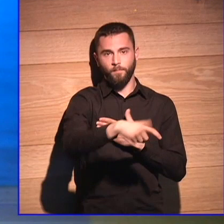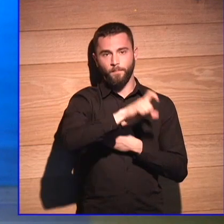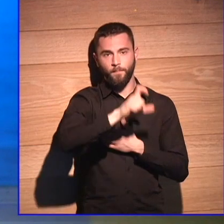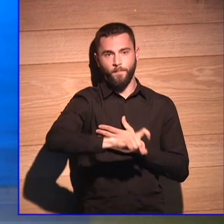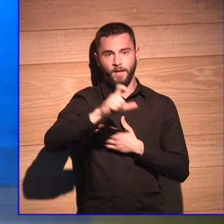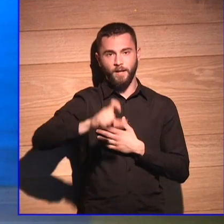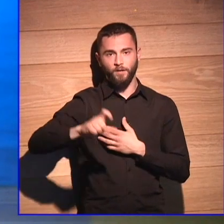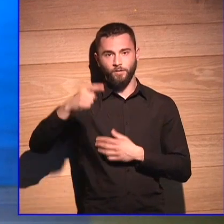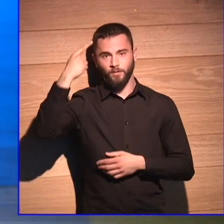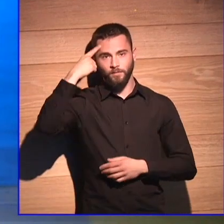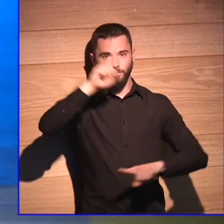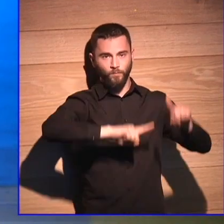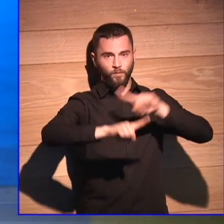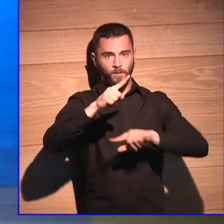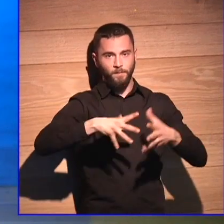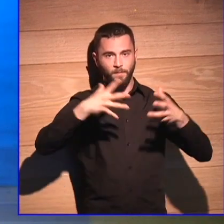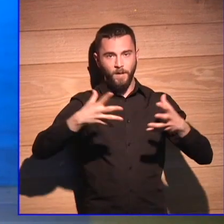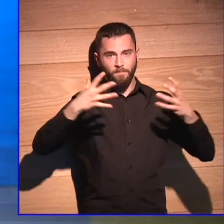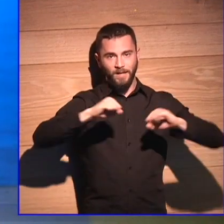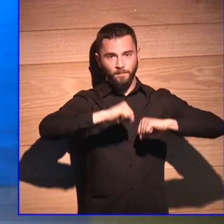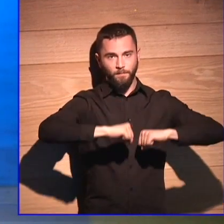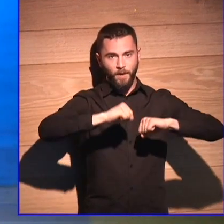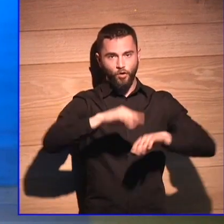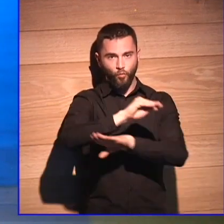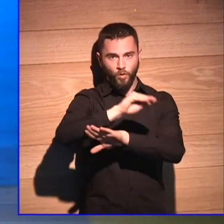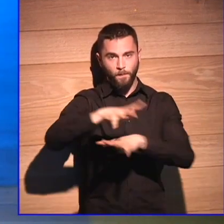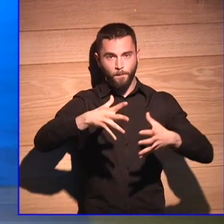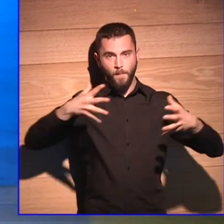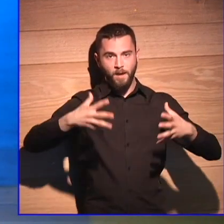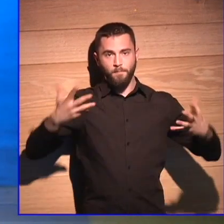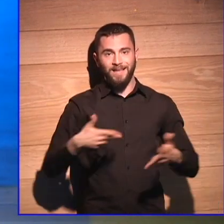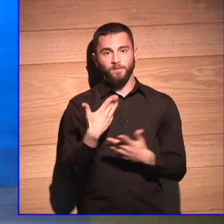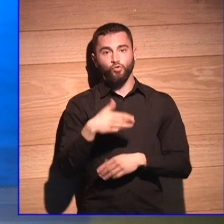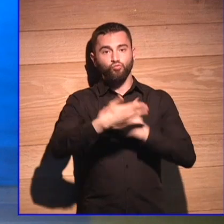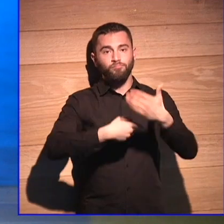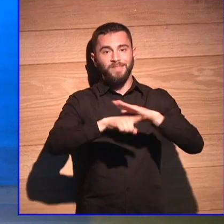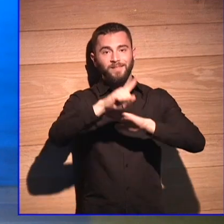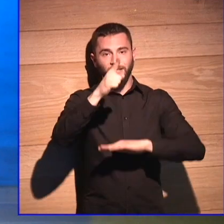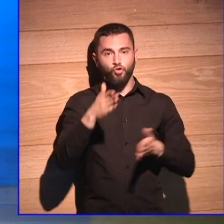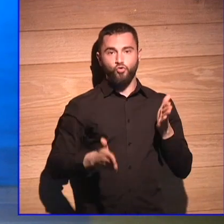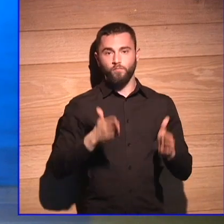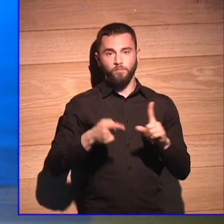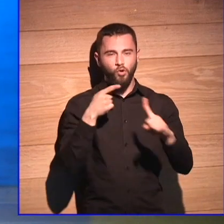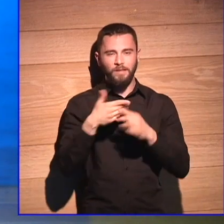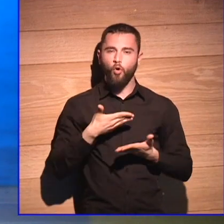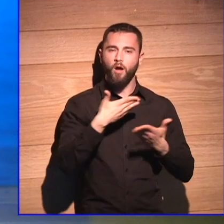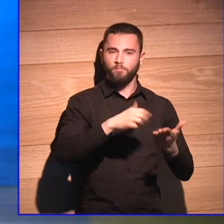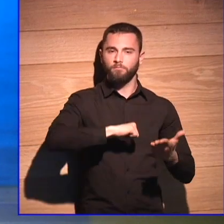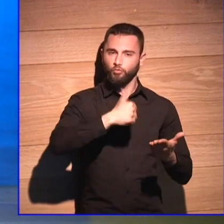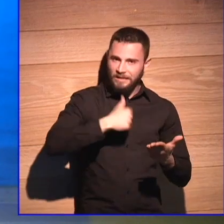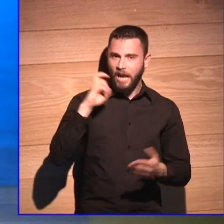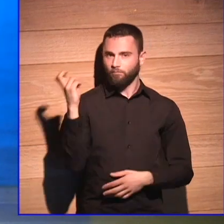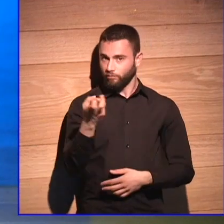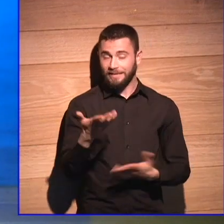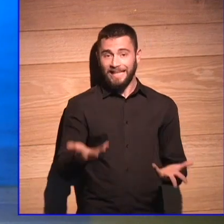con demencia y personas mayores a las que cuidar. Como hemos visto, estás desarrollando algunos robots para ayudar en los hospitales y demás,